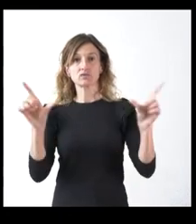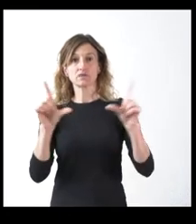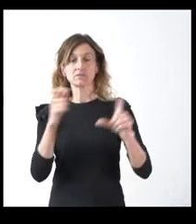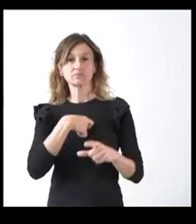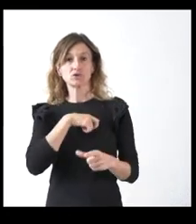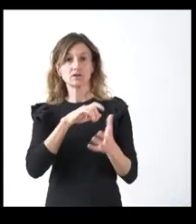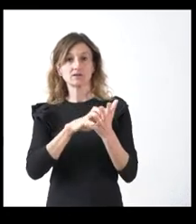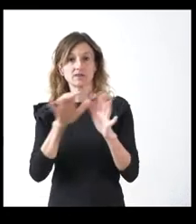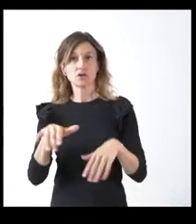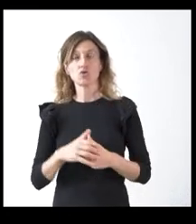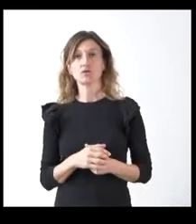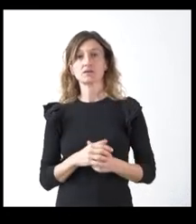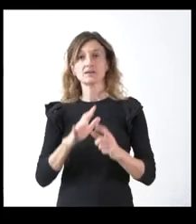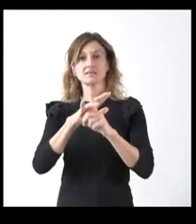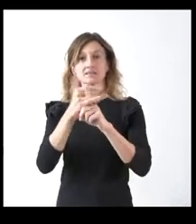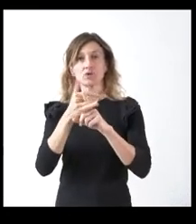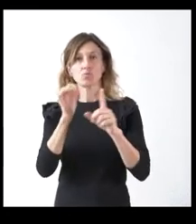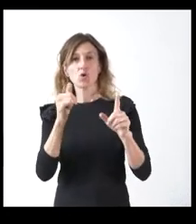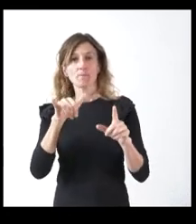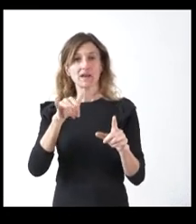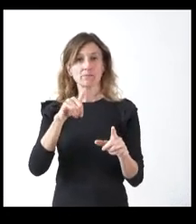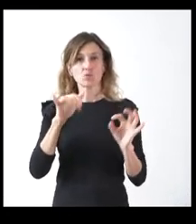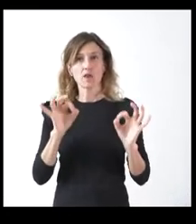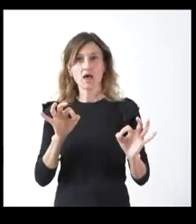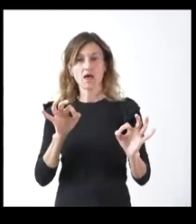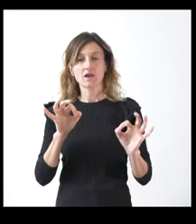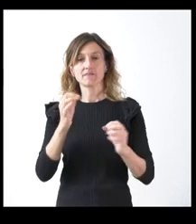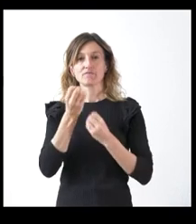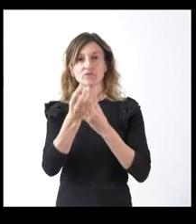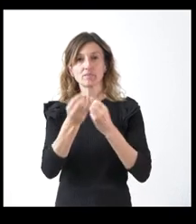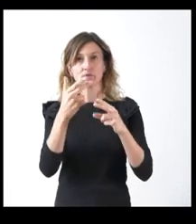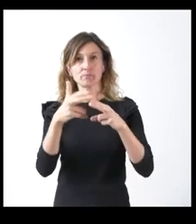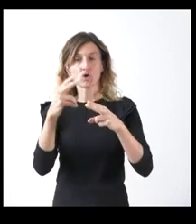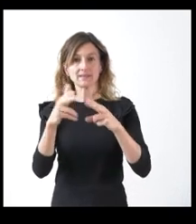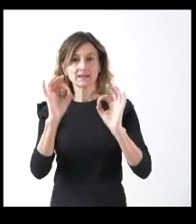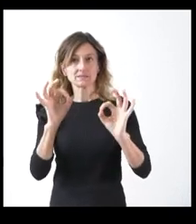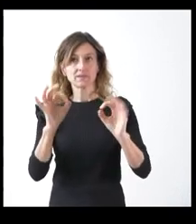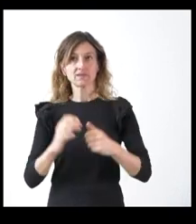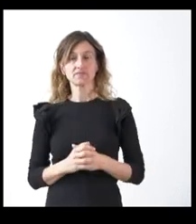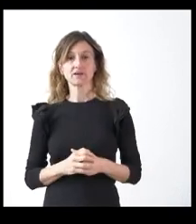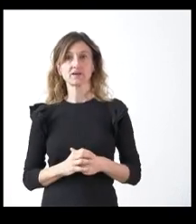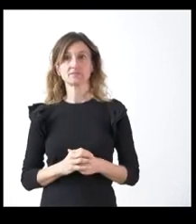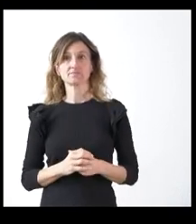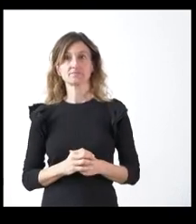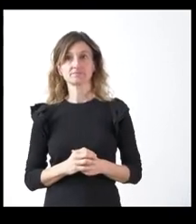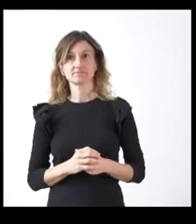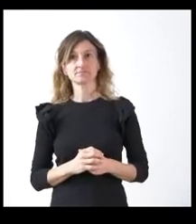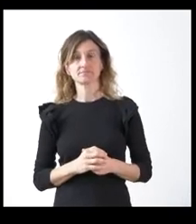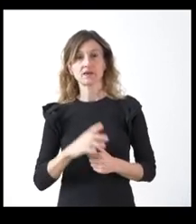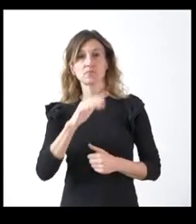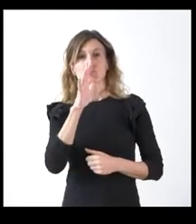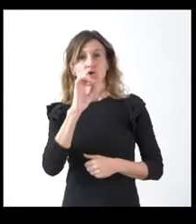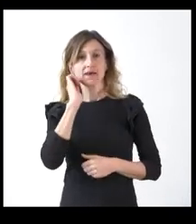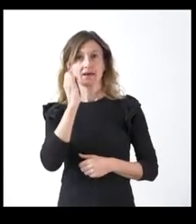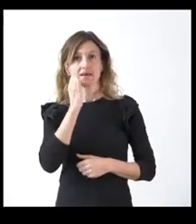león denunciando una situación de manipulación de la información política específicamente bueno quejas que